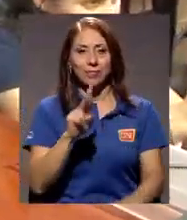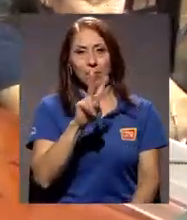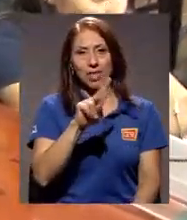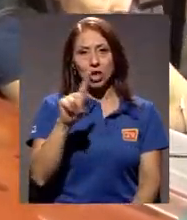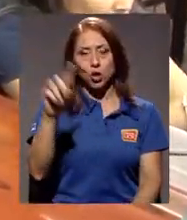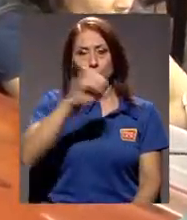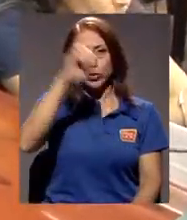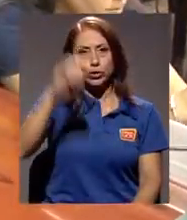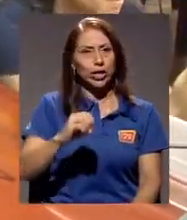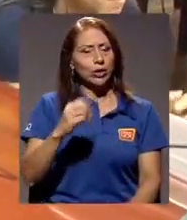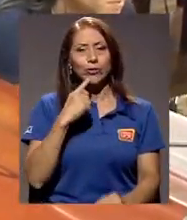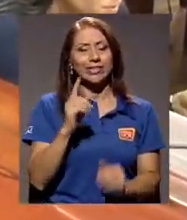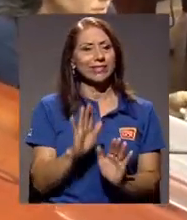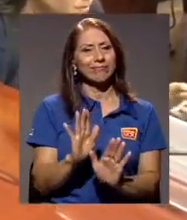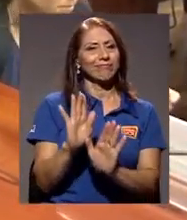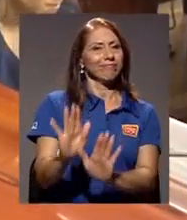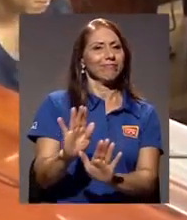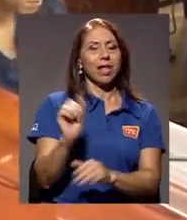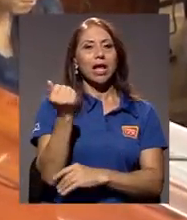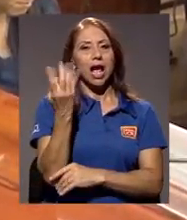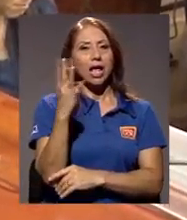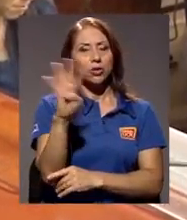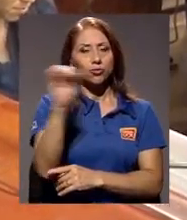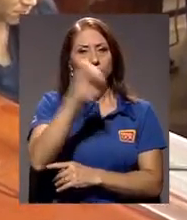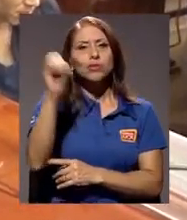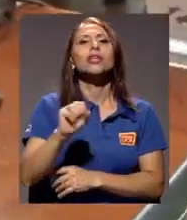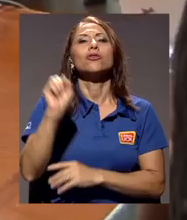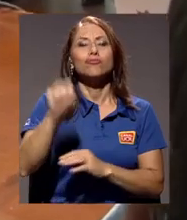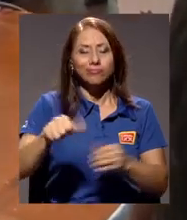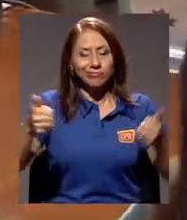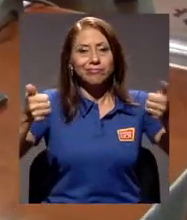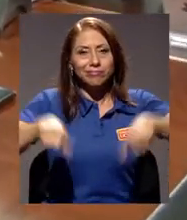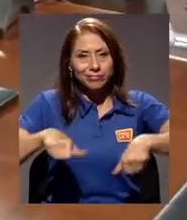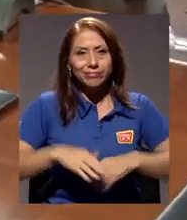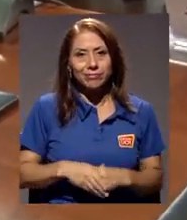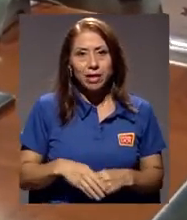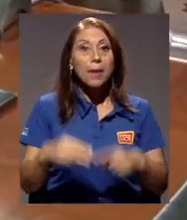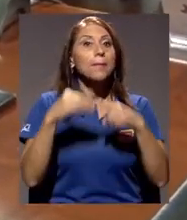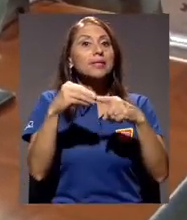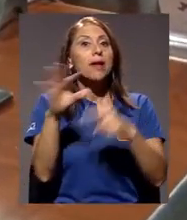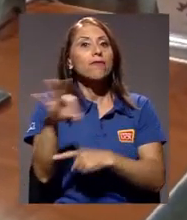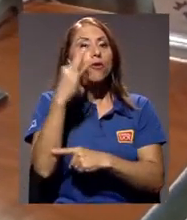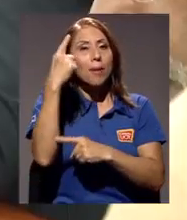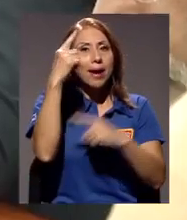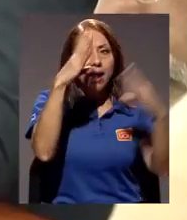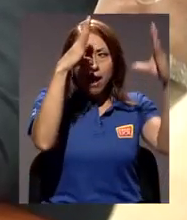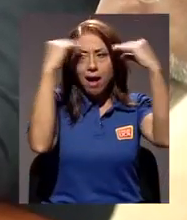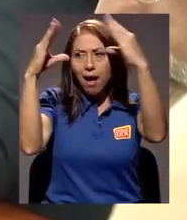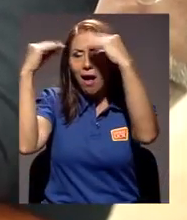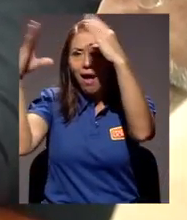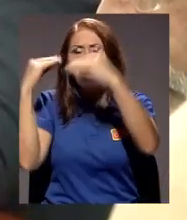21% lo rechazaría y el 14% lo aprobaría. El principal medio para informarse es la